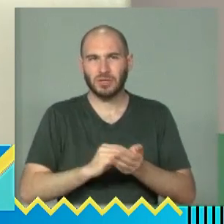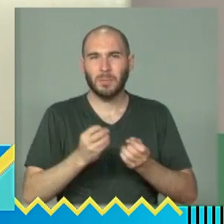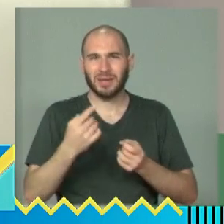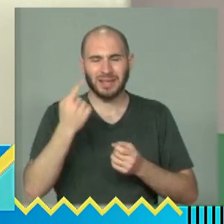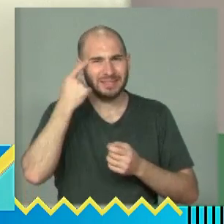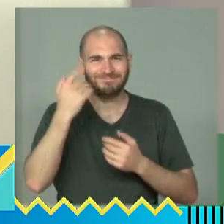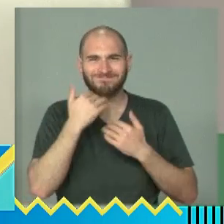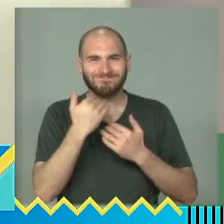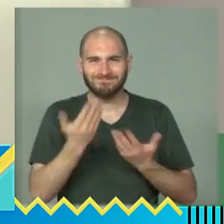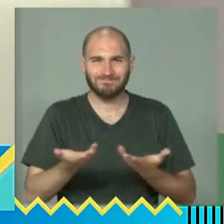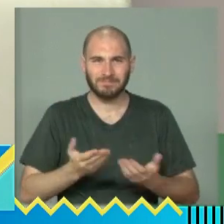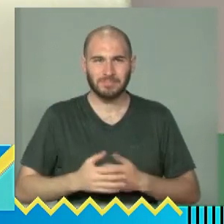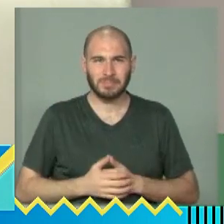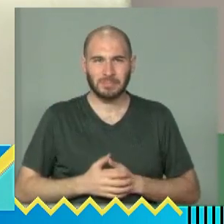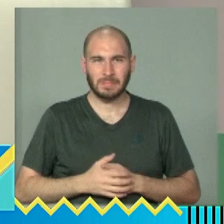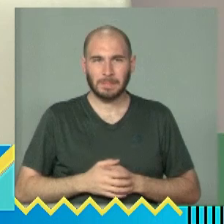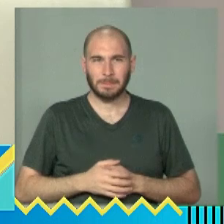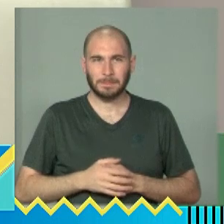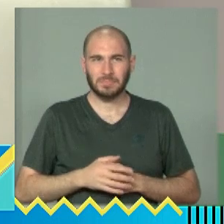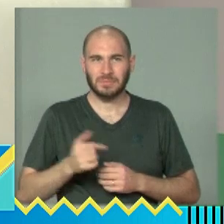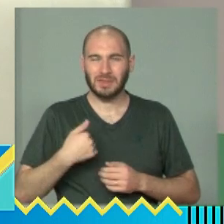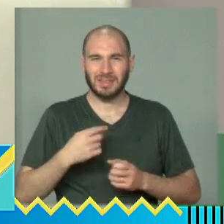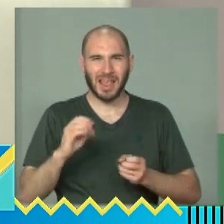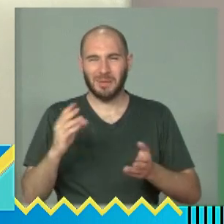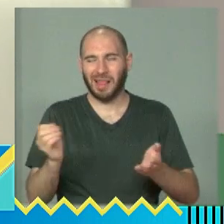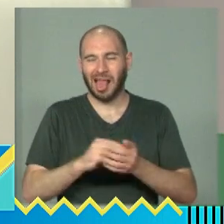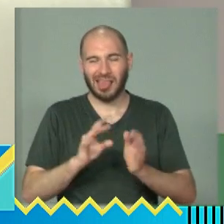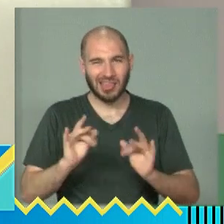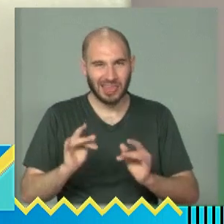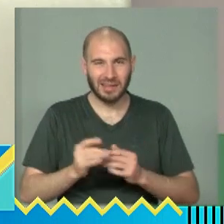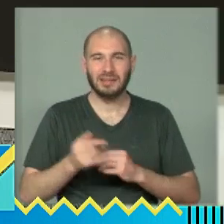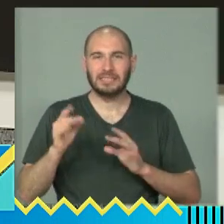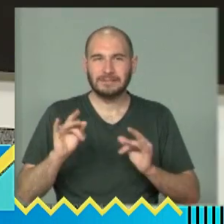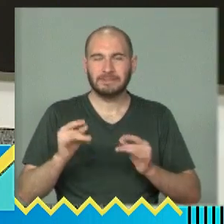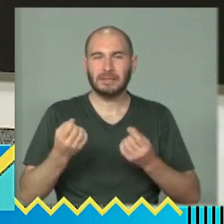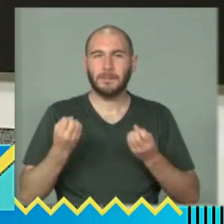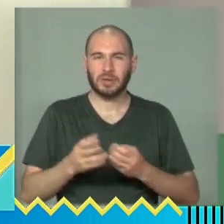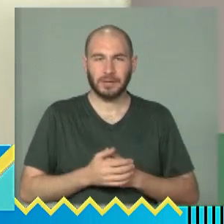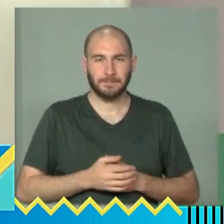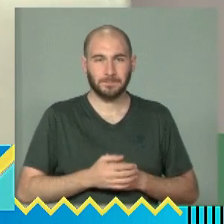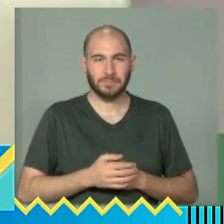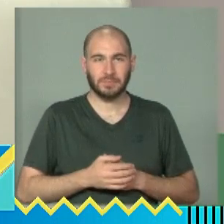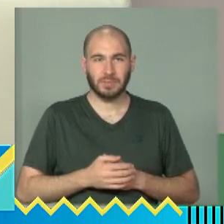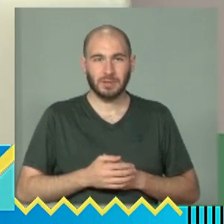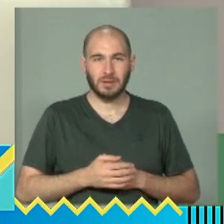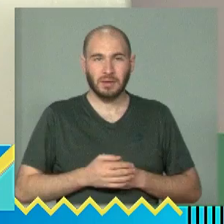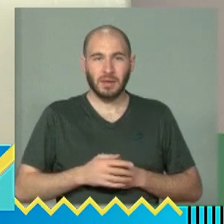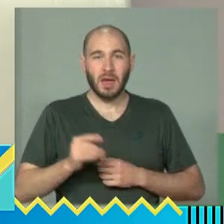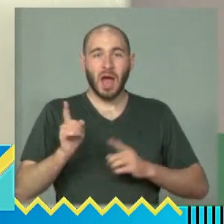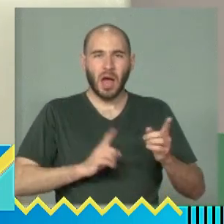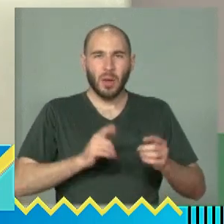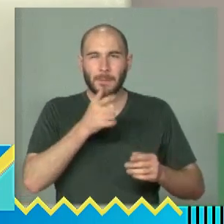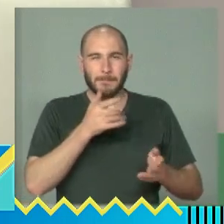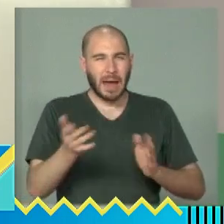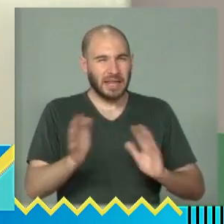ni idea qué podía ser. Pensábamos nombres, pero estaban malísimos. Y era medio complicado porque vos pasás por mesas, algunos eran